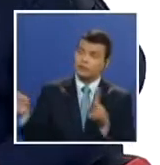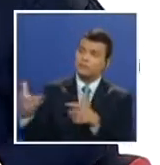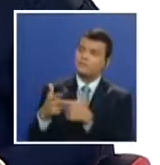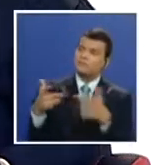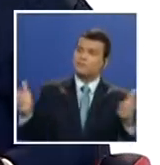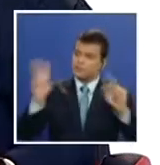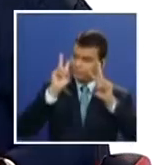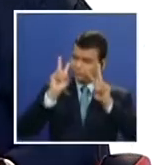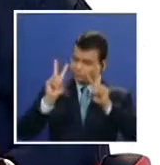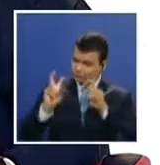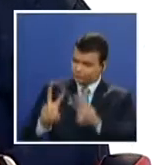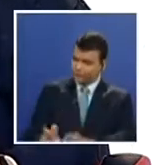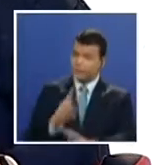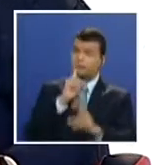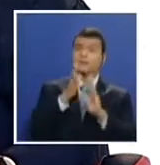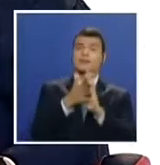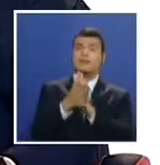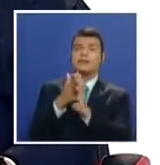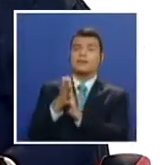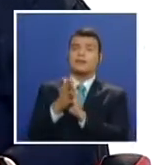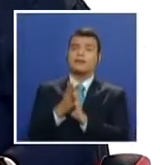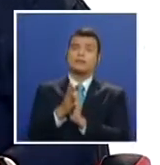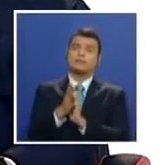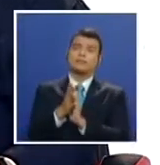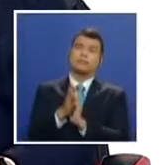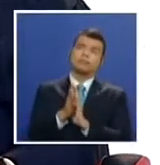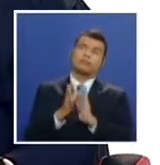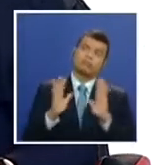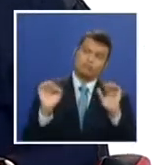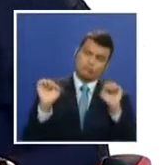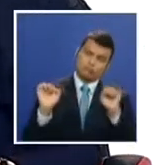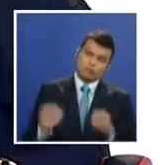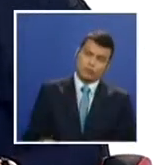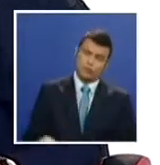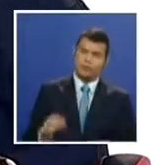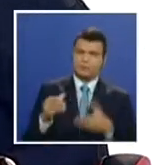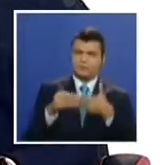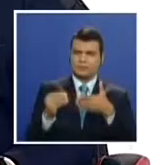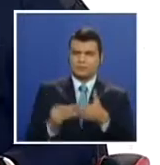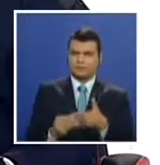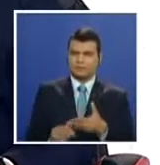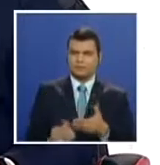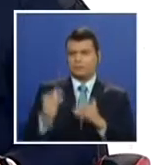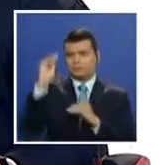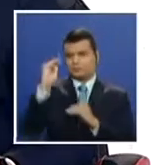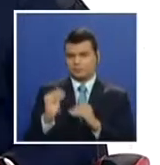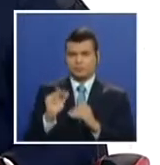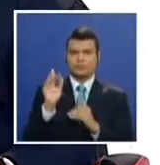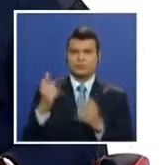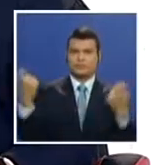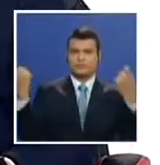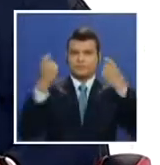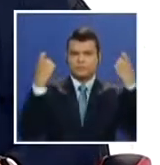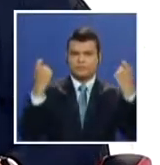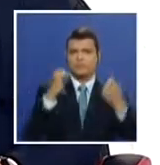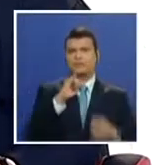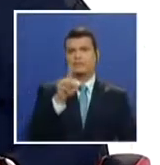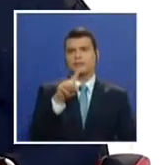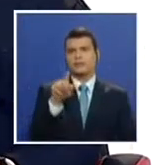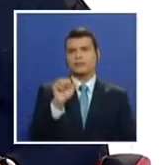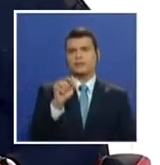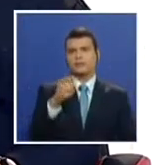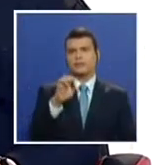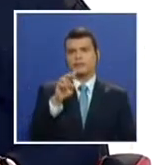estudios pues están comentando que esto se podría llevar a cabo precisamente el precio del dólar que está bajando se lleva a cabo por la venta de isagén por los